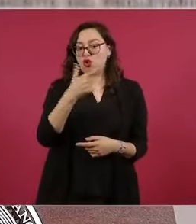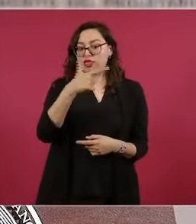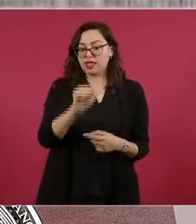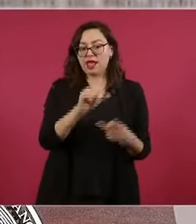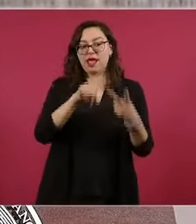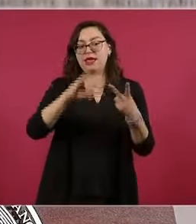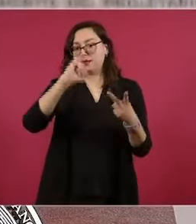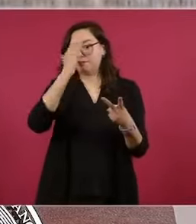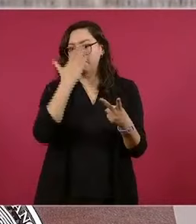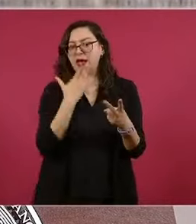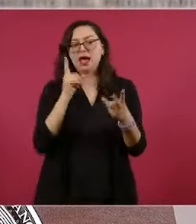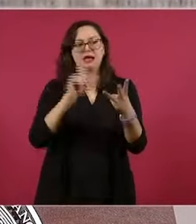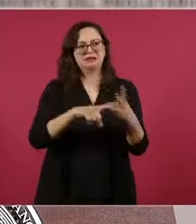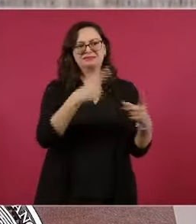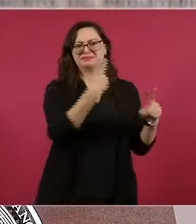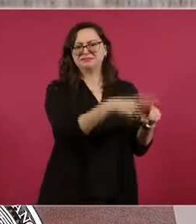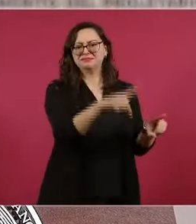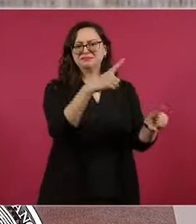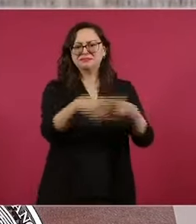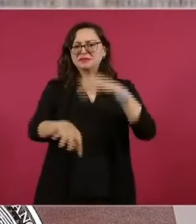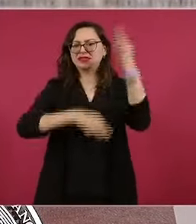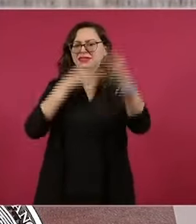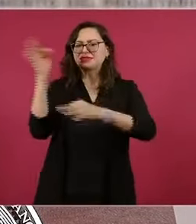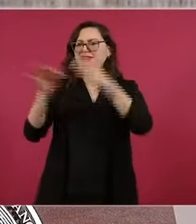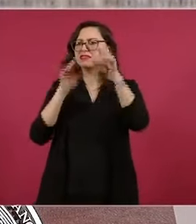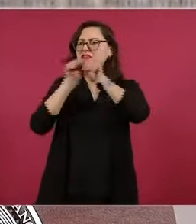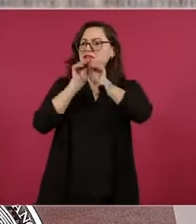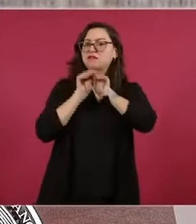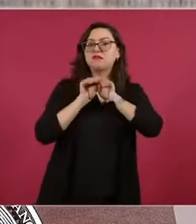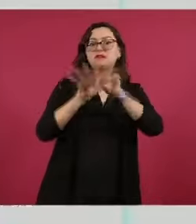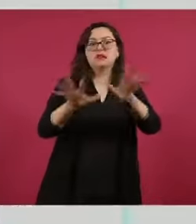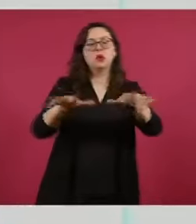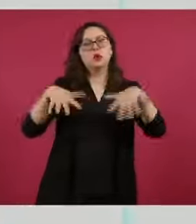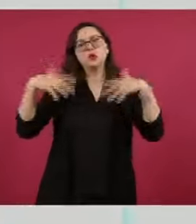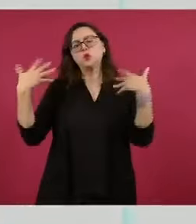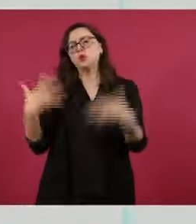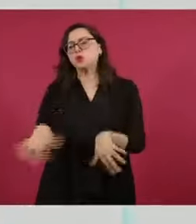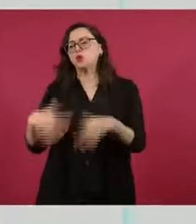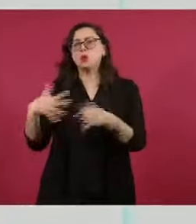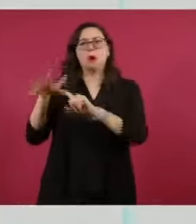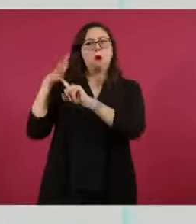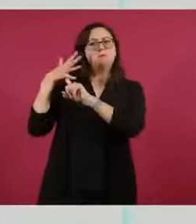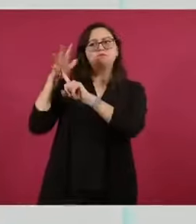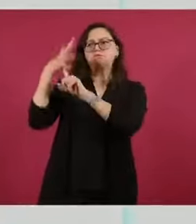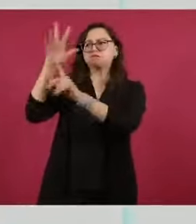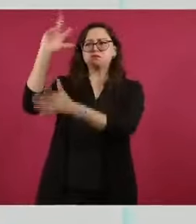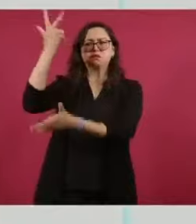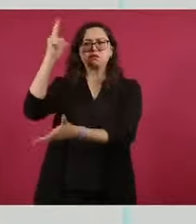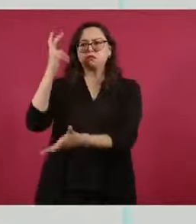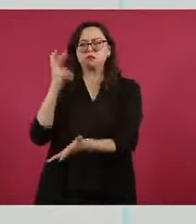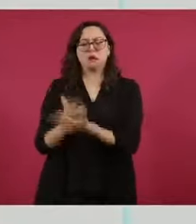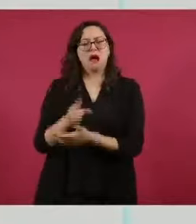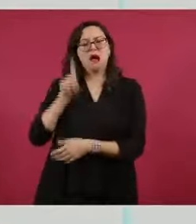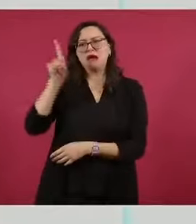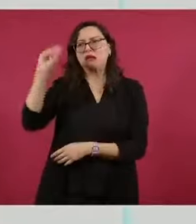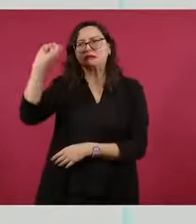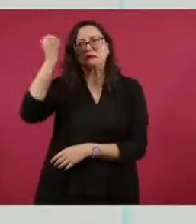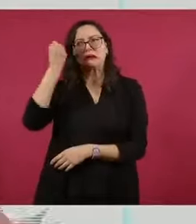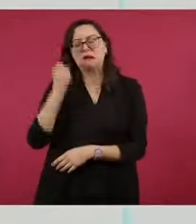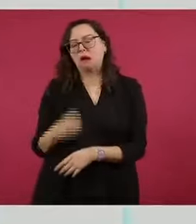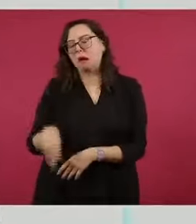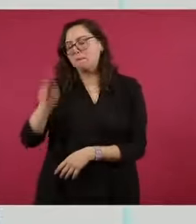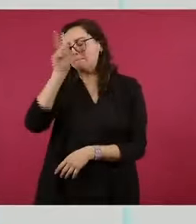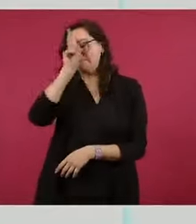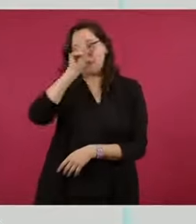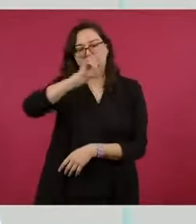otros, difundieron como noticia el supuesto desplome de una aeronave de la Marina en el estado de Sinaloa, en